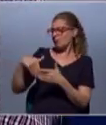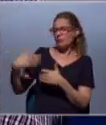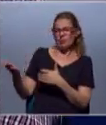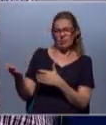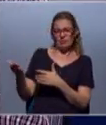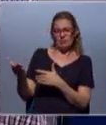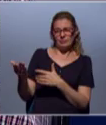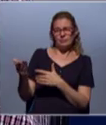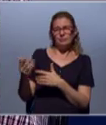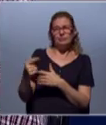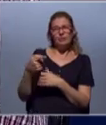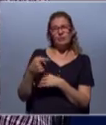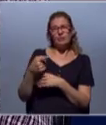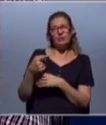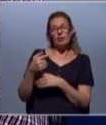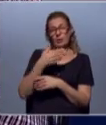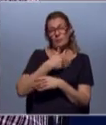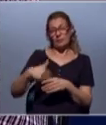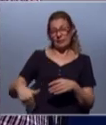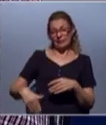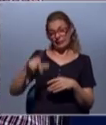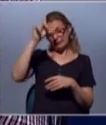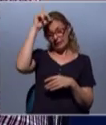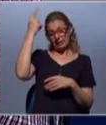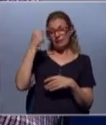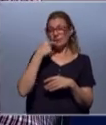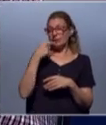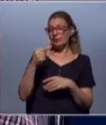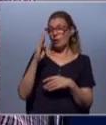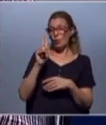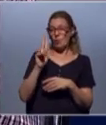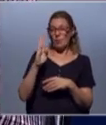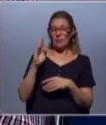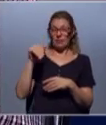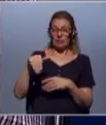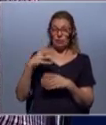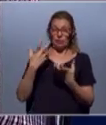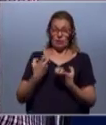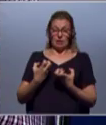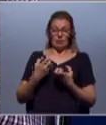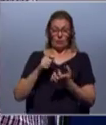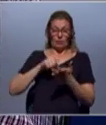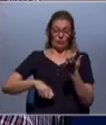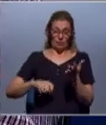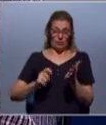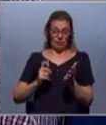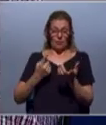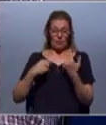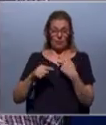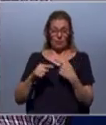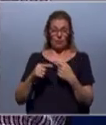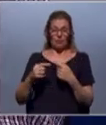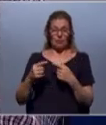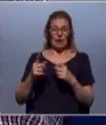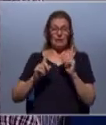lo que lo que le va a suceder al presidente la calle que le va a decir a upm yo quisiera cumplir el contrato pero hay un